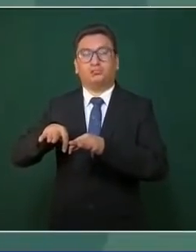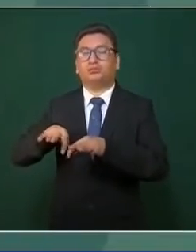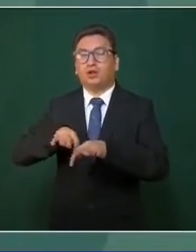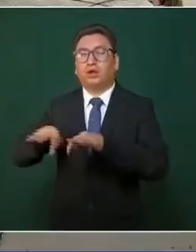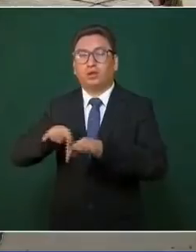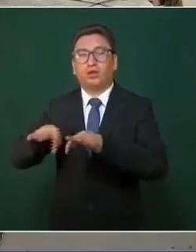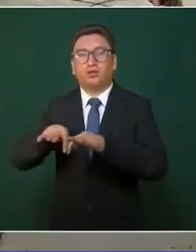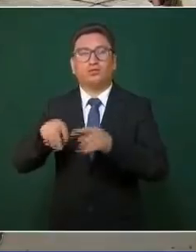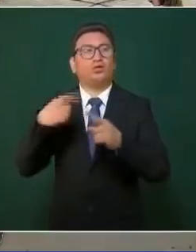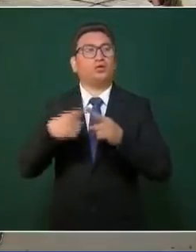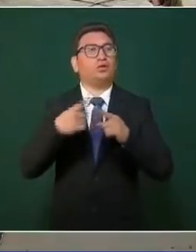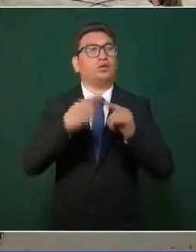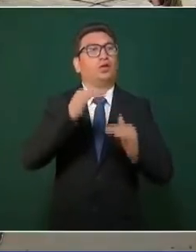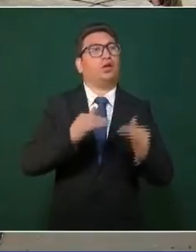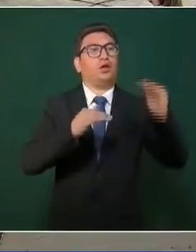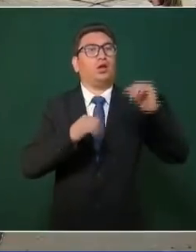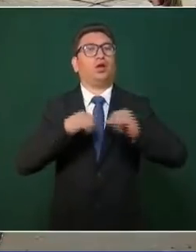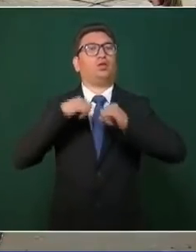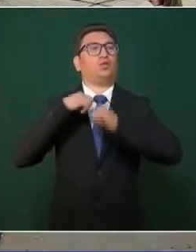los legisladores,